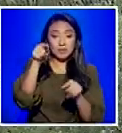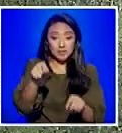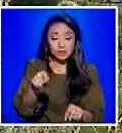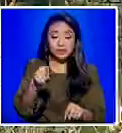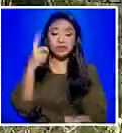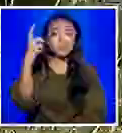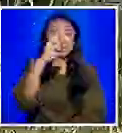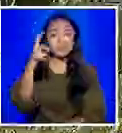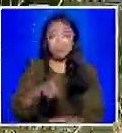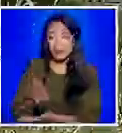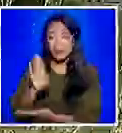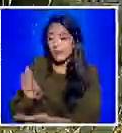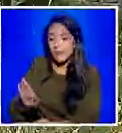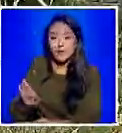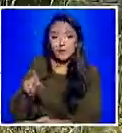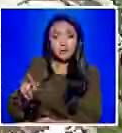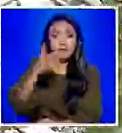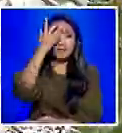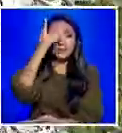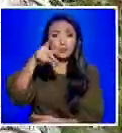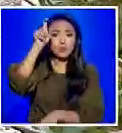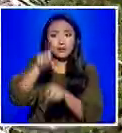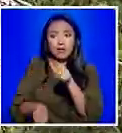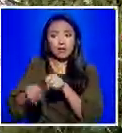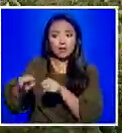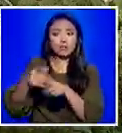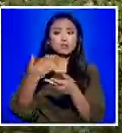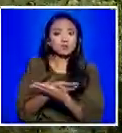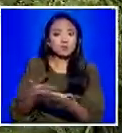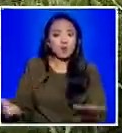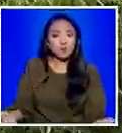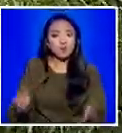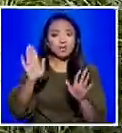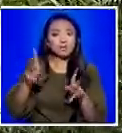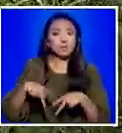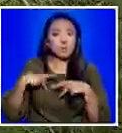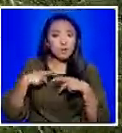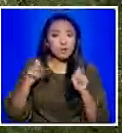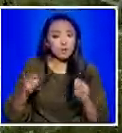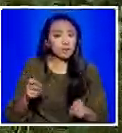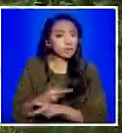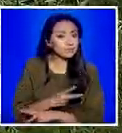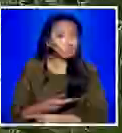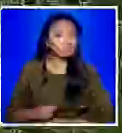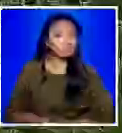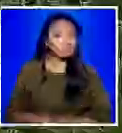necesitan poner un freno para que no les arrebate sus bienes ni sus vidas.